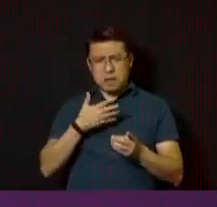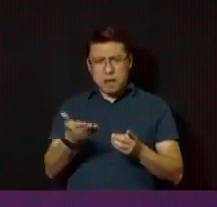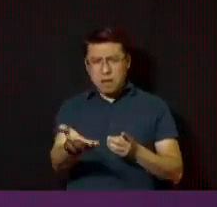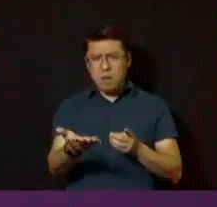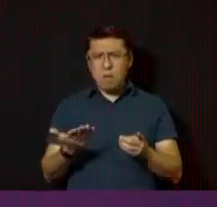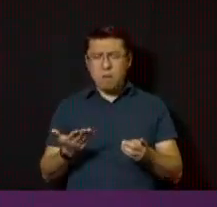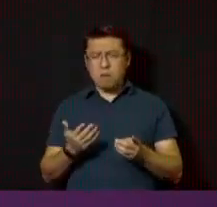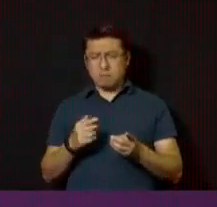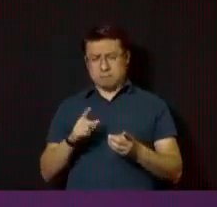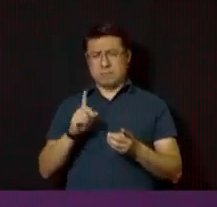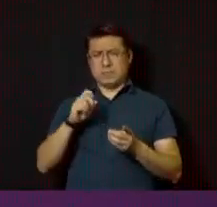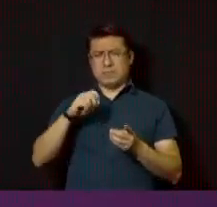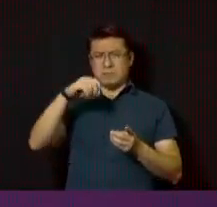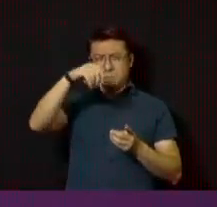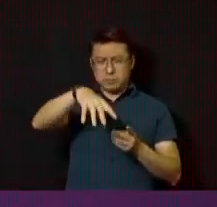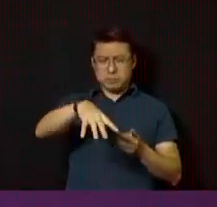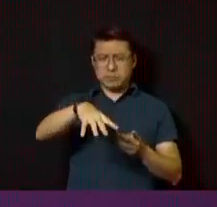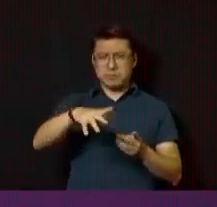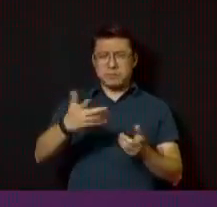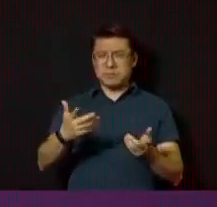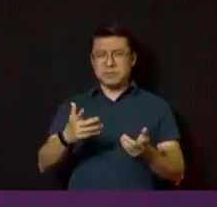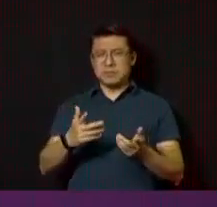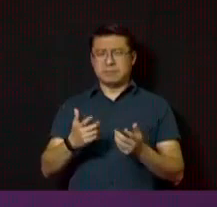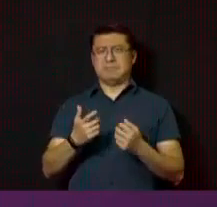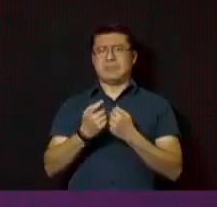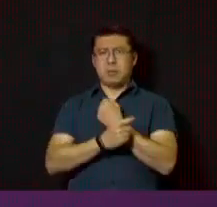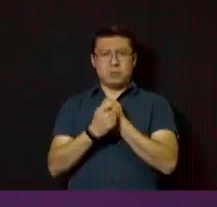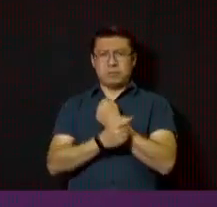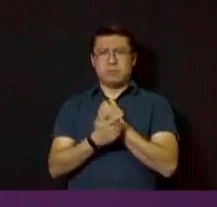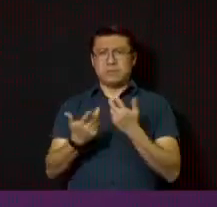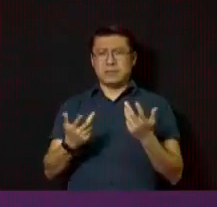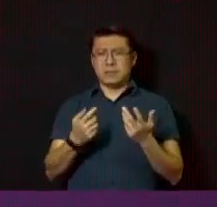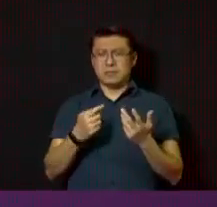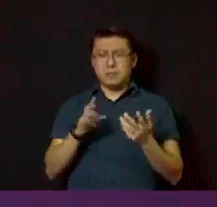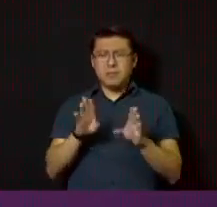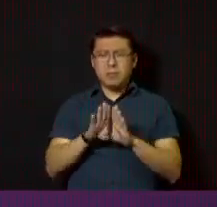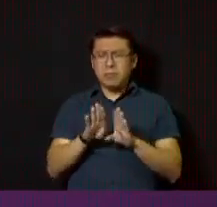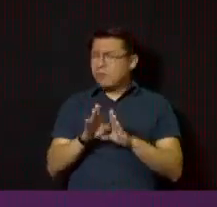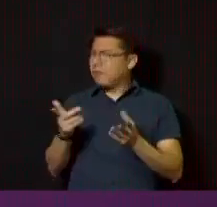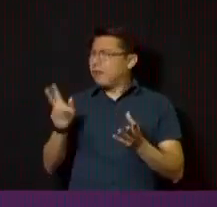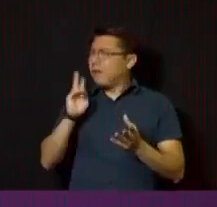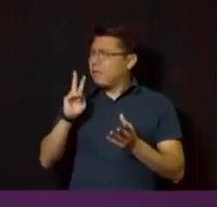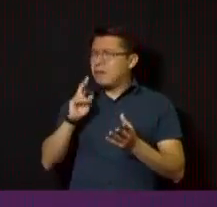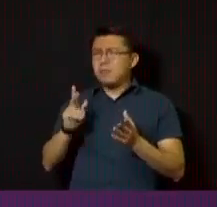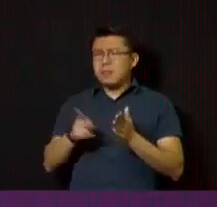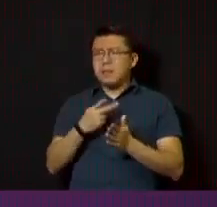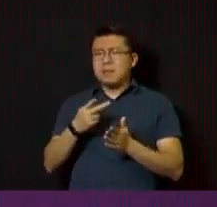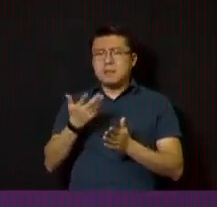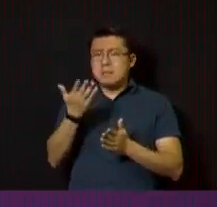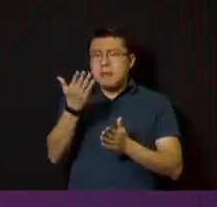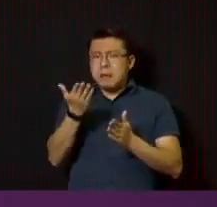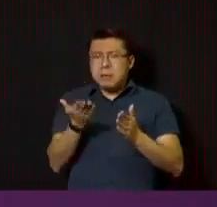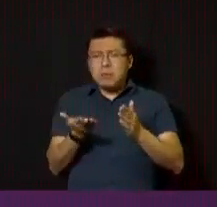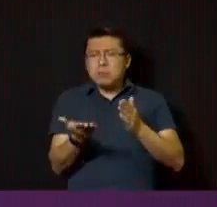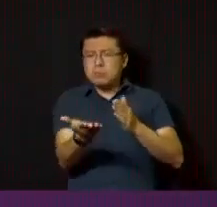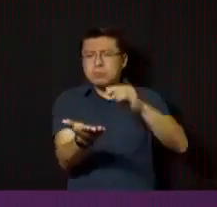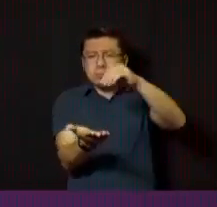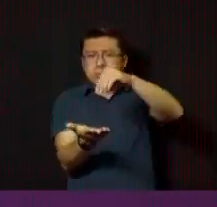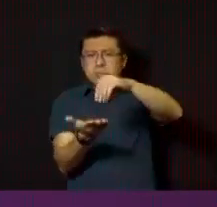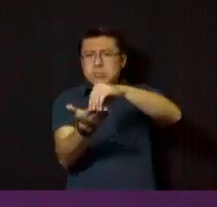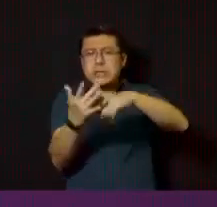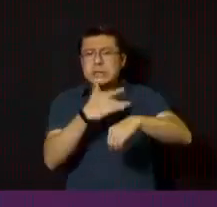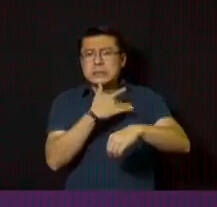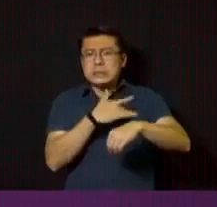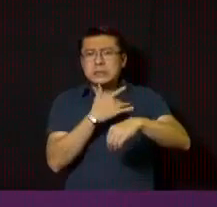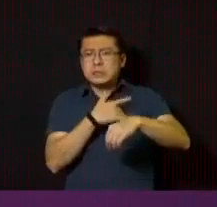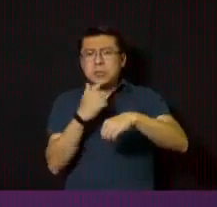Yo me quedé sorprendido porque nunca había visto eso, ¿no? Le dije: ¿cómo le ha hecho? No, pues mete la mano nada más. Y